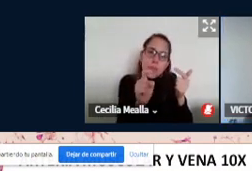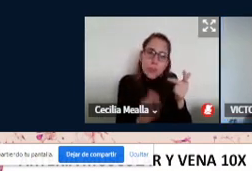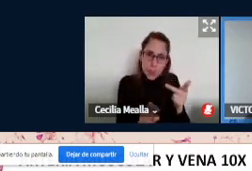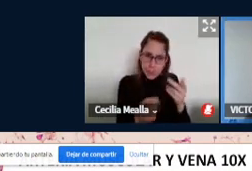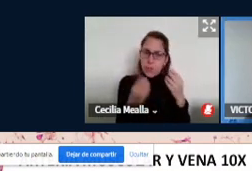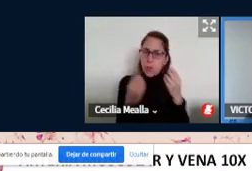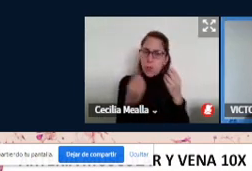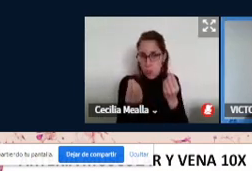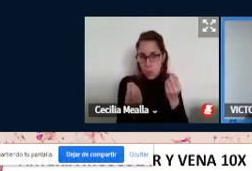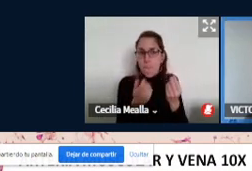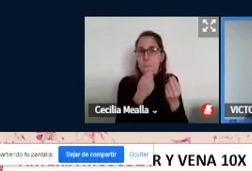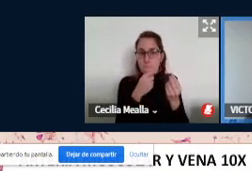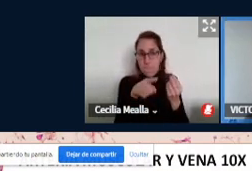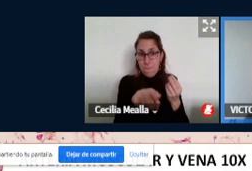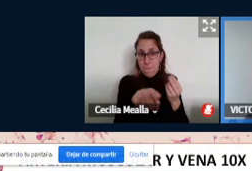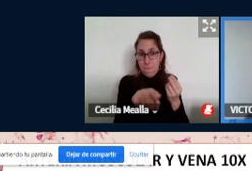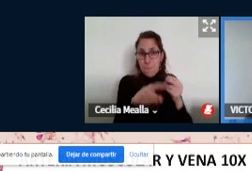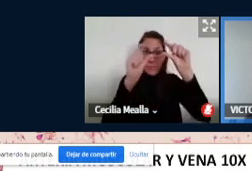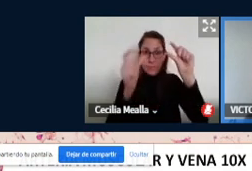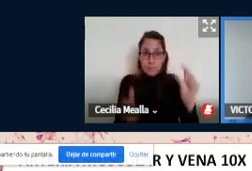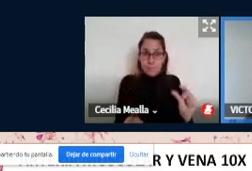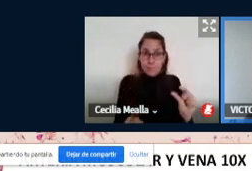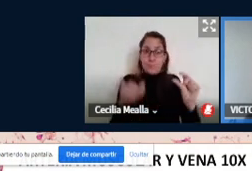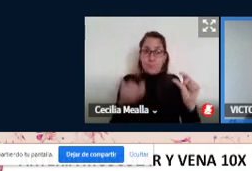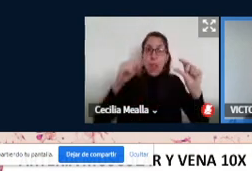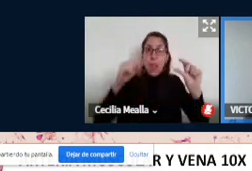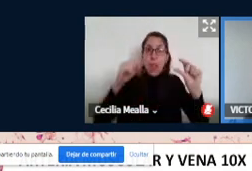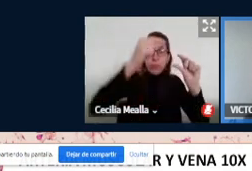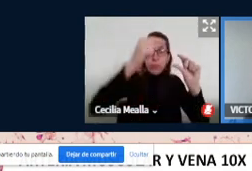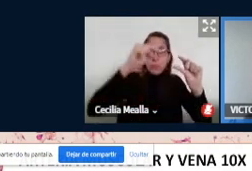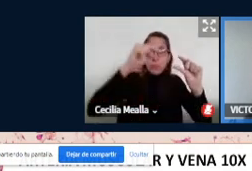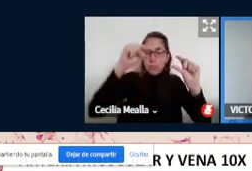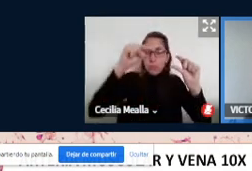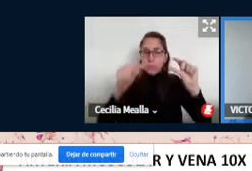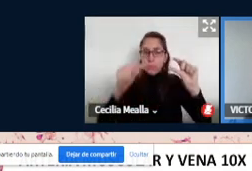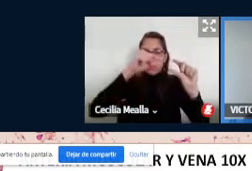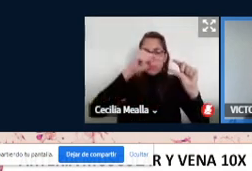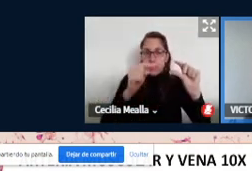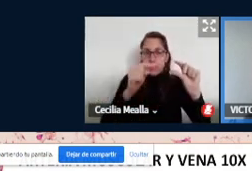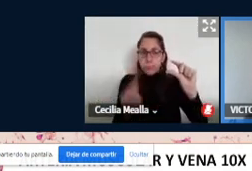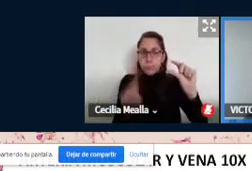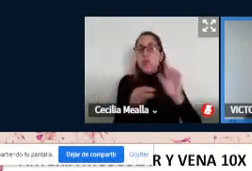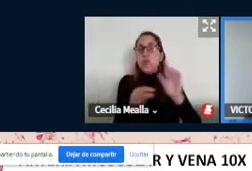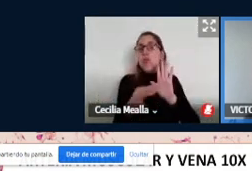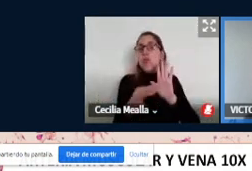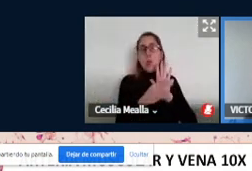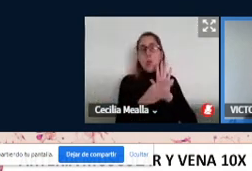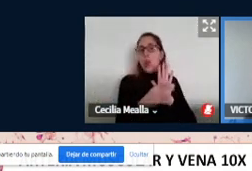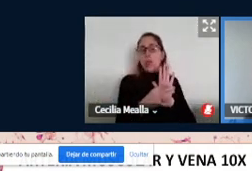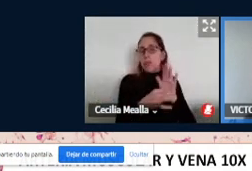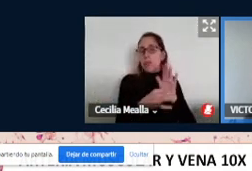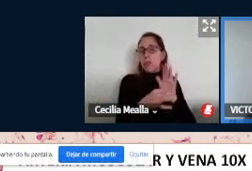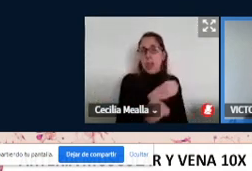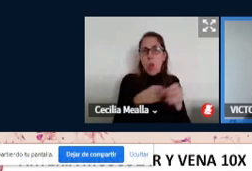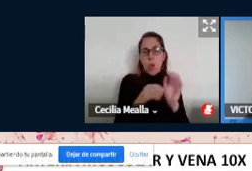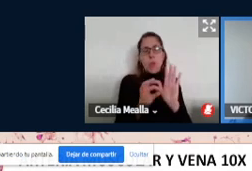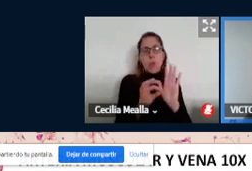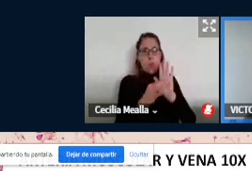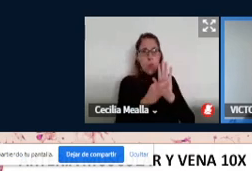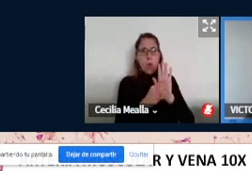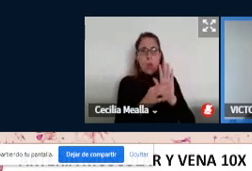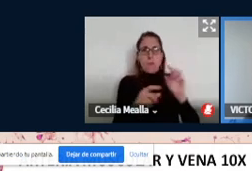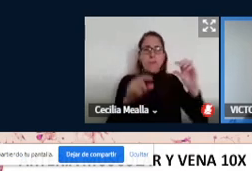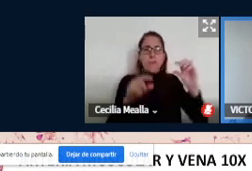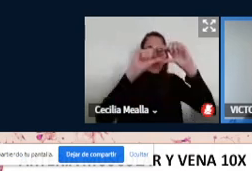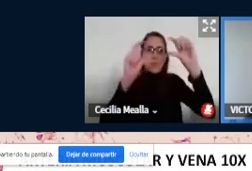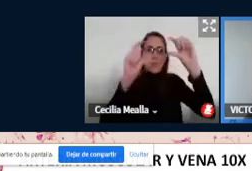tienen los núcleos, que están dispuestos en forma longitudinal de todas estas células, de todo este músculo.